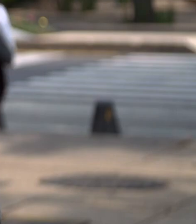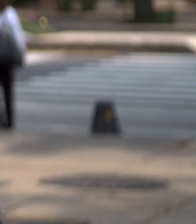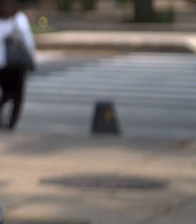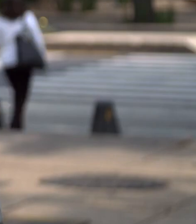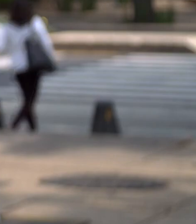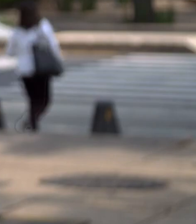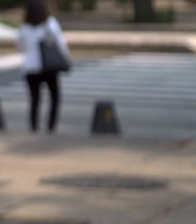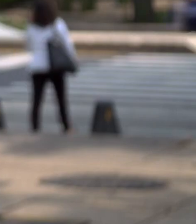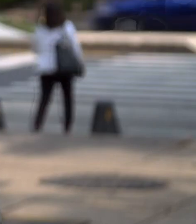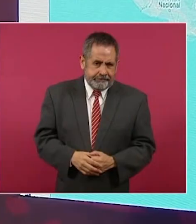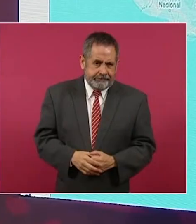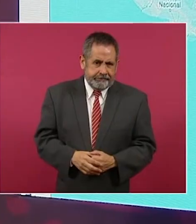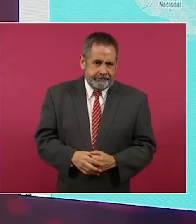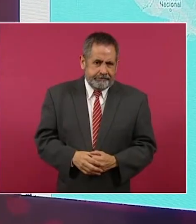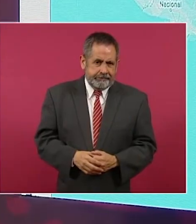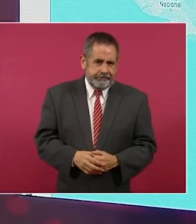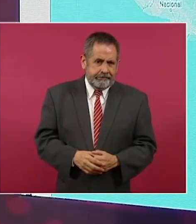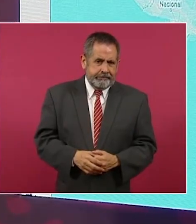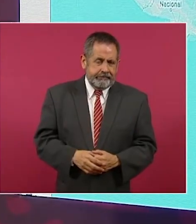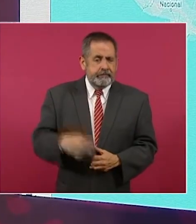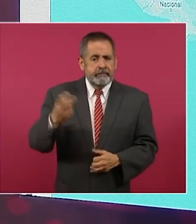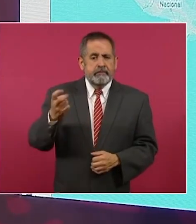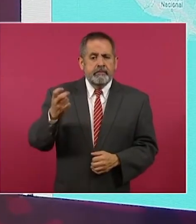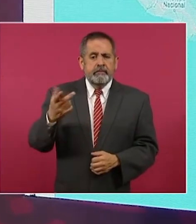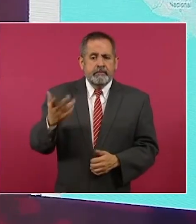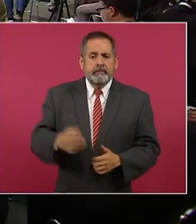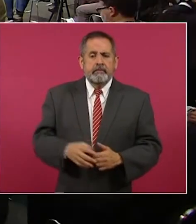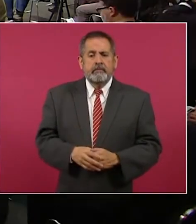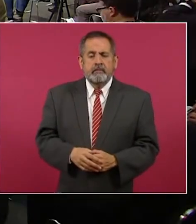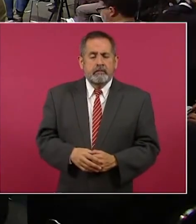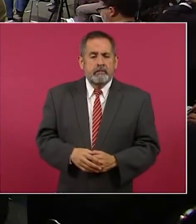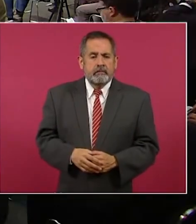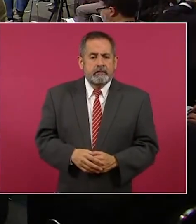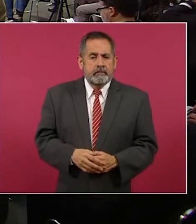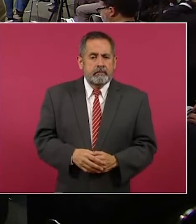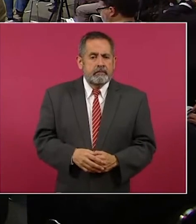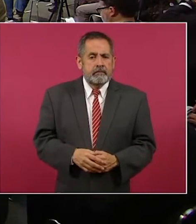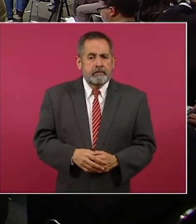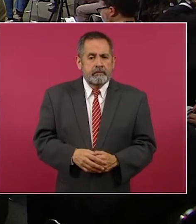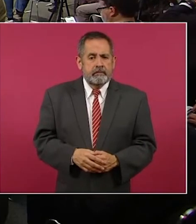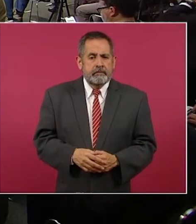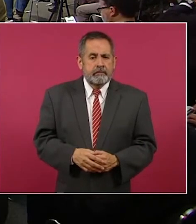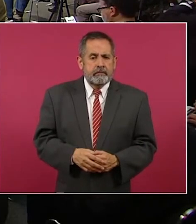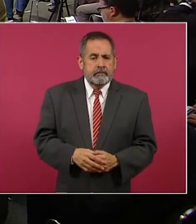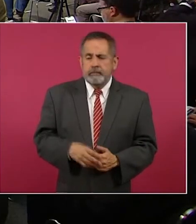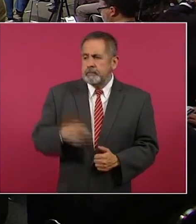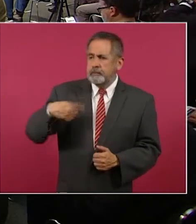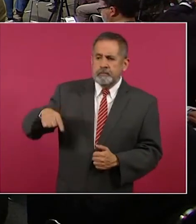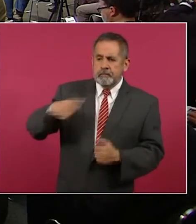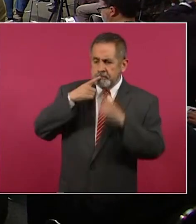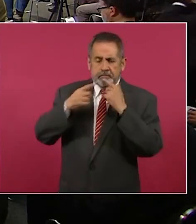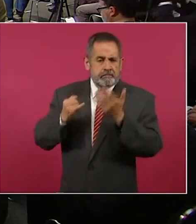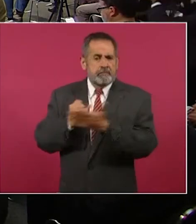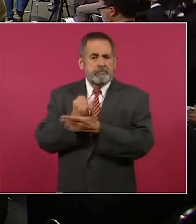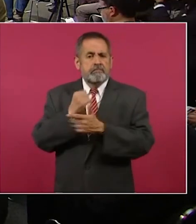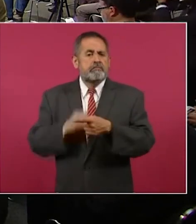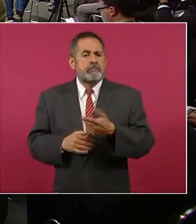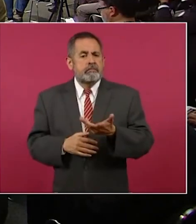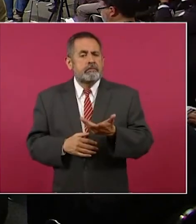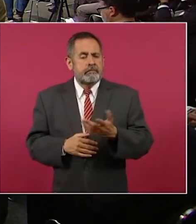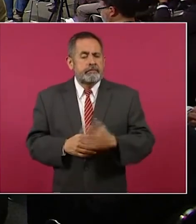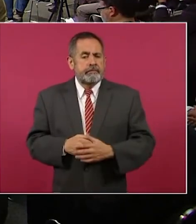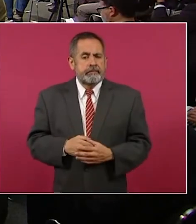Istmo de Tehuantepec. Por eso, este lunes, en su habitual conferencia matutina, el presidente Andrés Manuel López Obrador